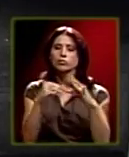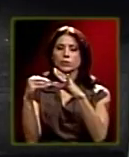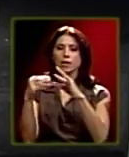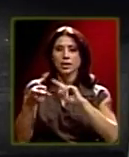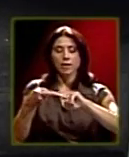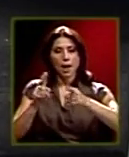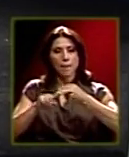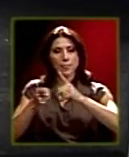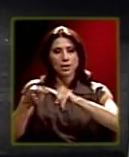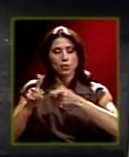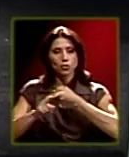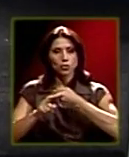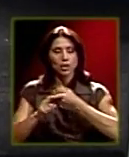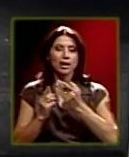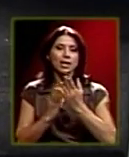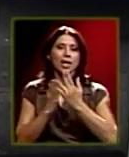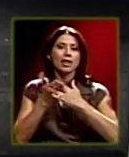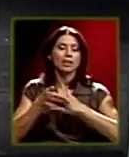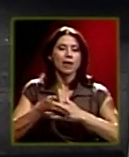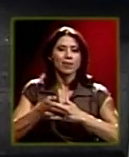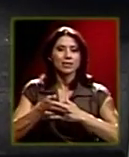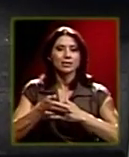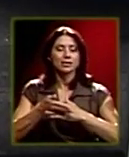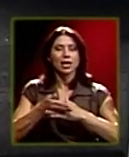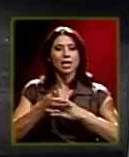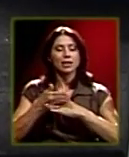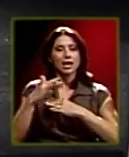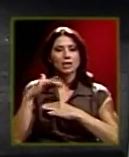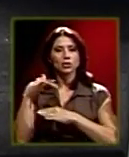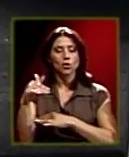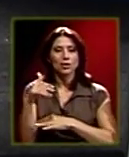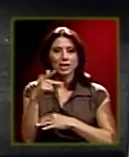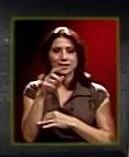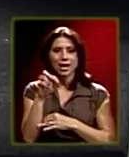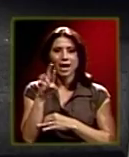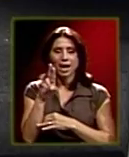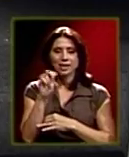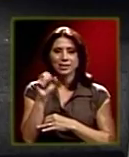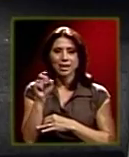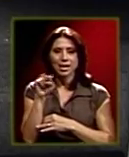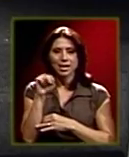amigos que a través de las ondas Hercénic, bueno, ya no pude decirlo,